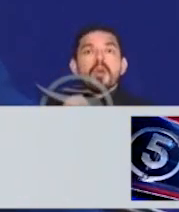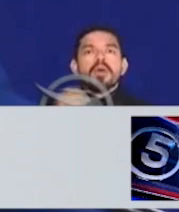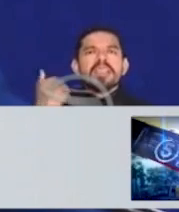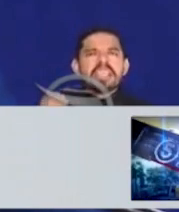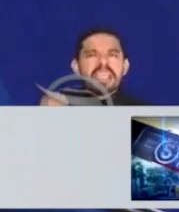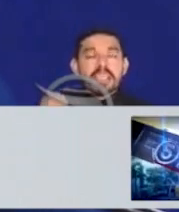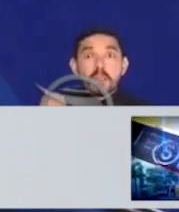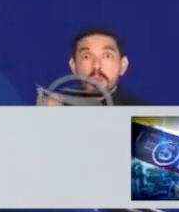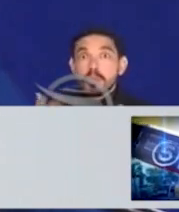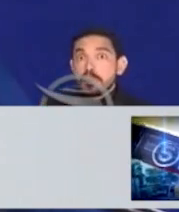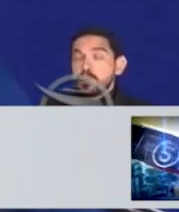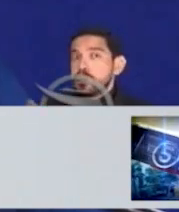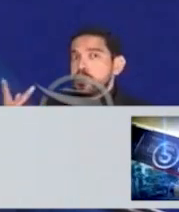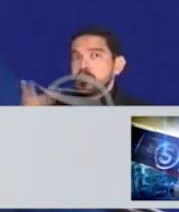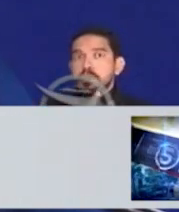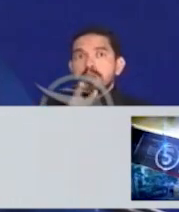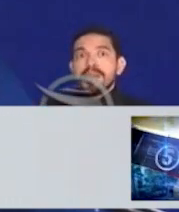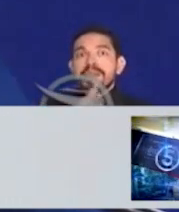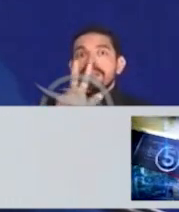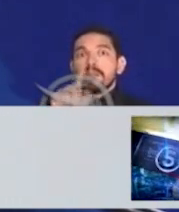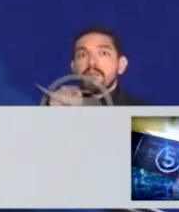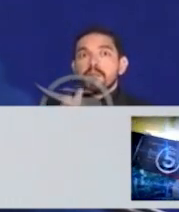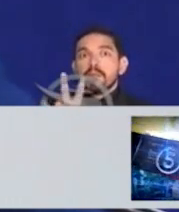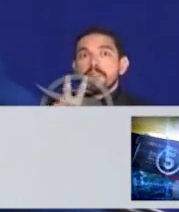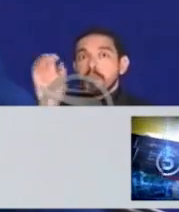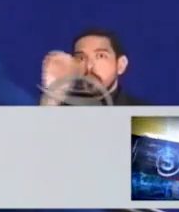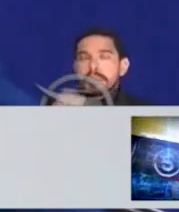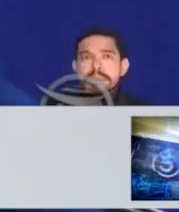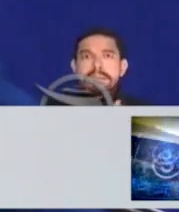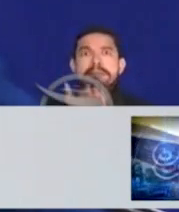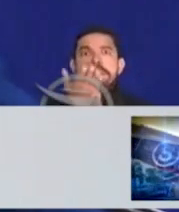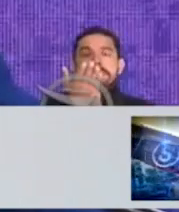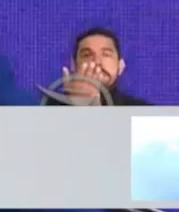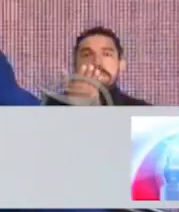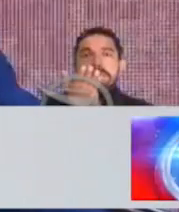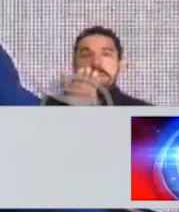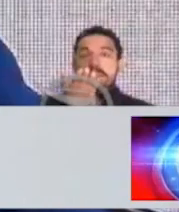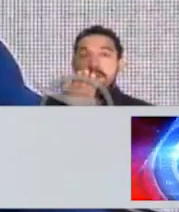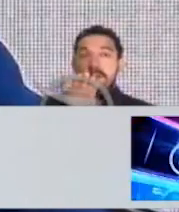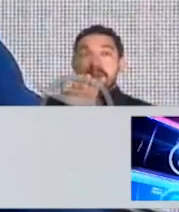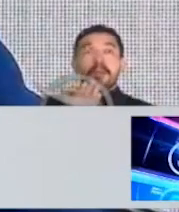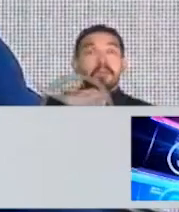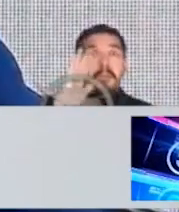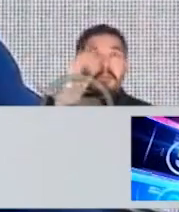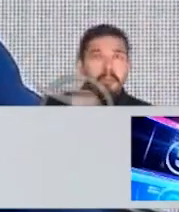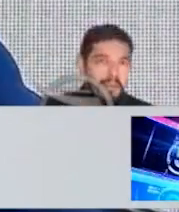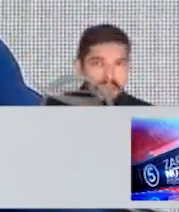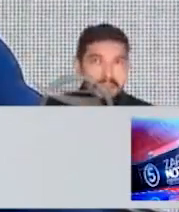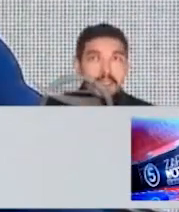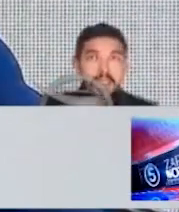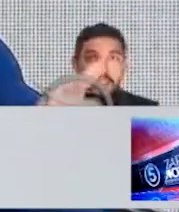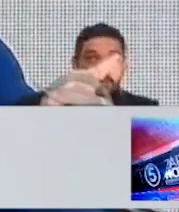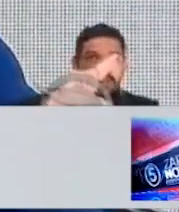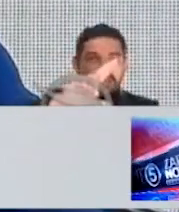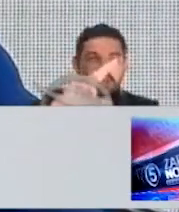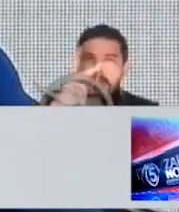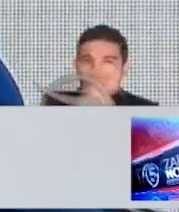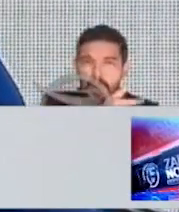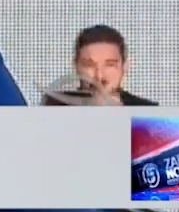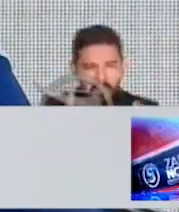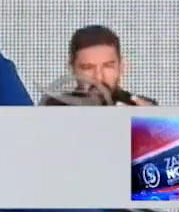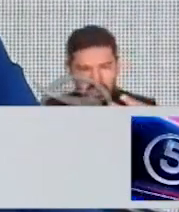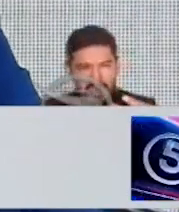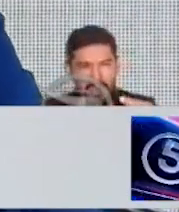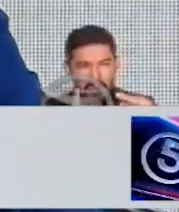una inflación del 3.7%, la segunda más baja de la región. Y según el